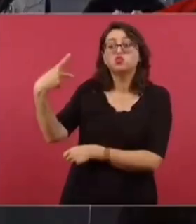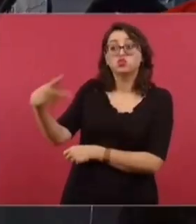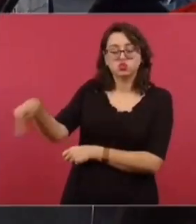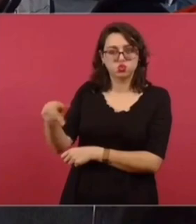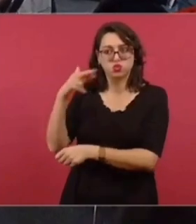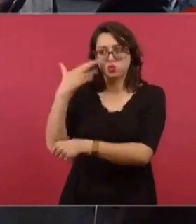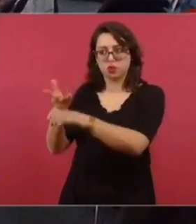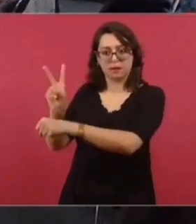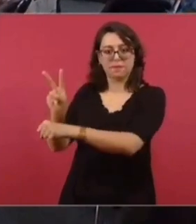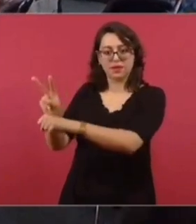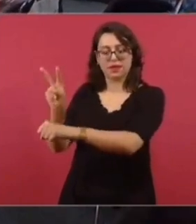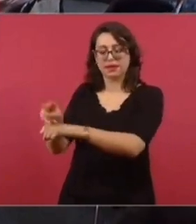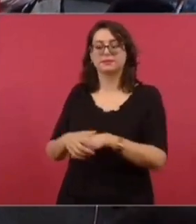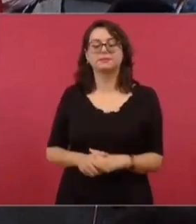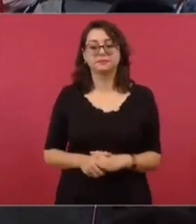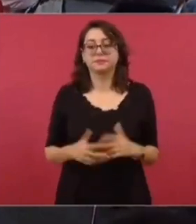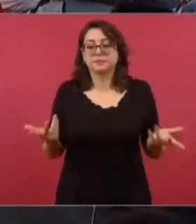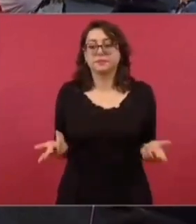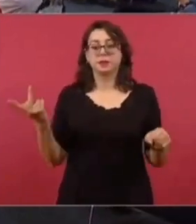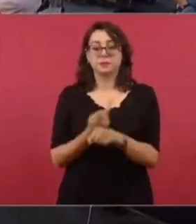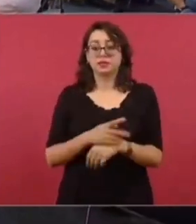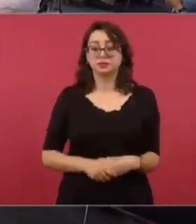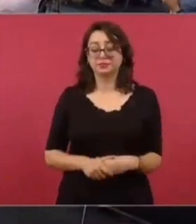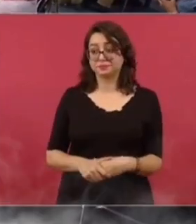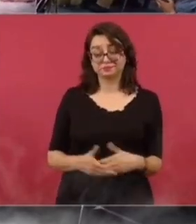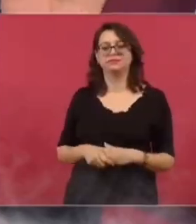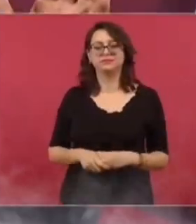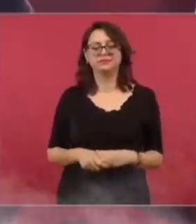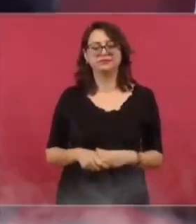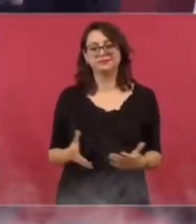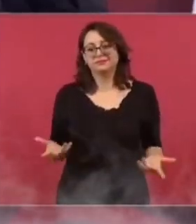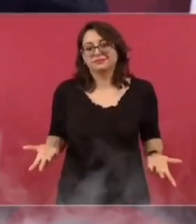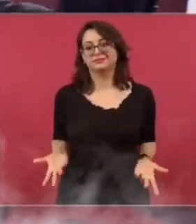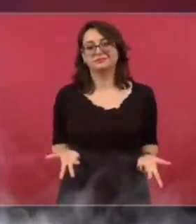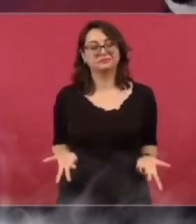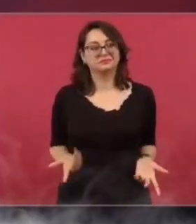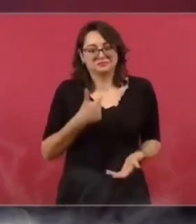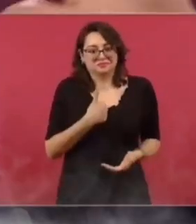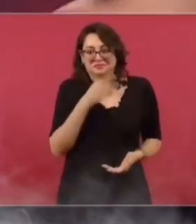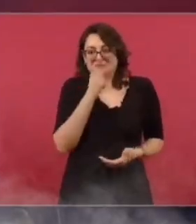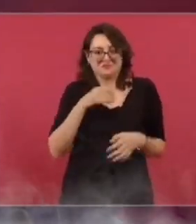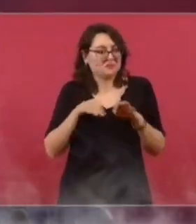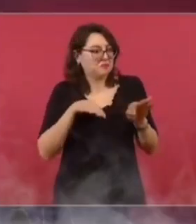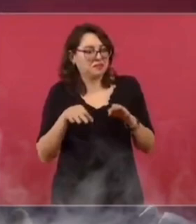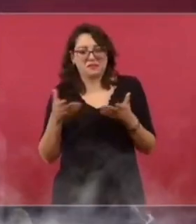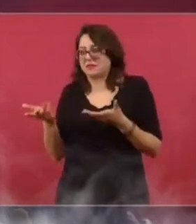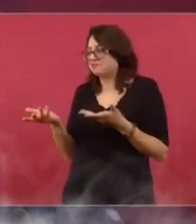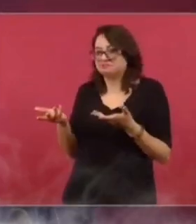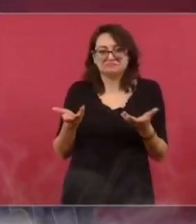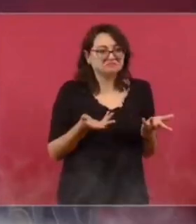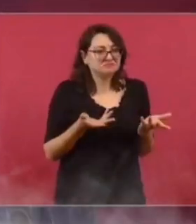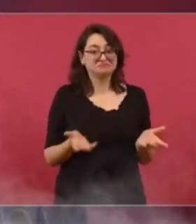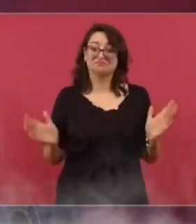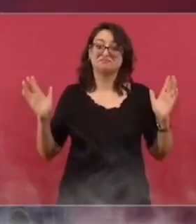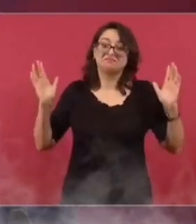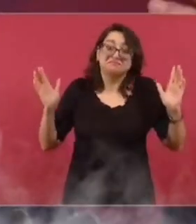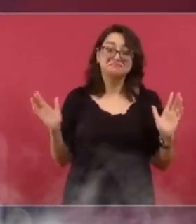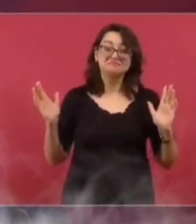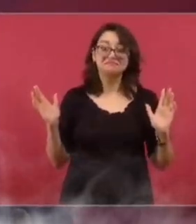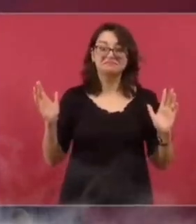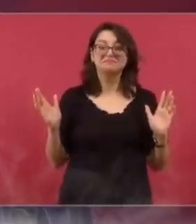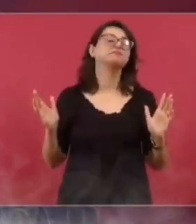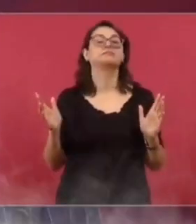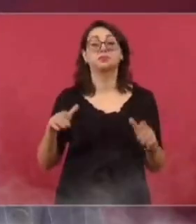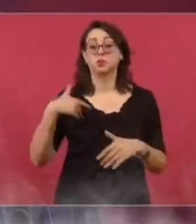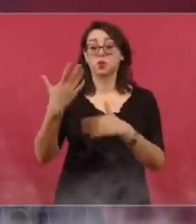5. Resulta, hablando de la judicatura, que no ha servido para nada. Por eso planteé que hacia adelante es importante